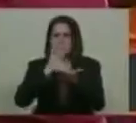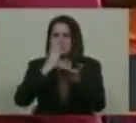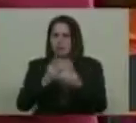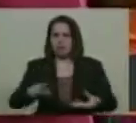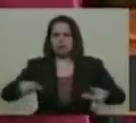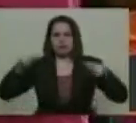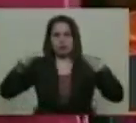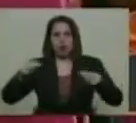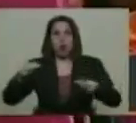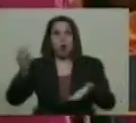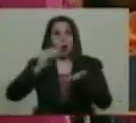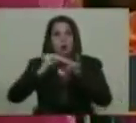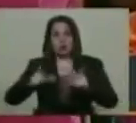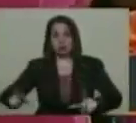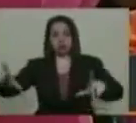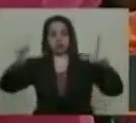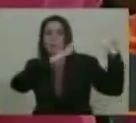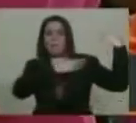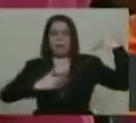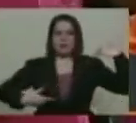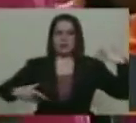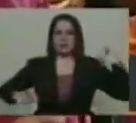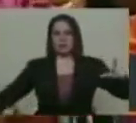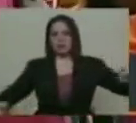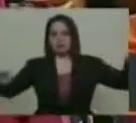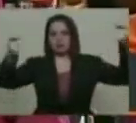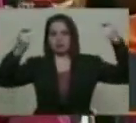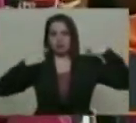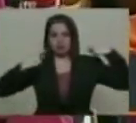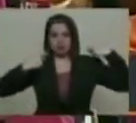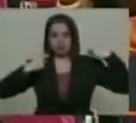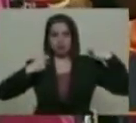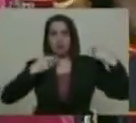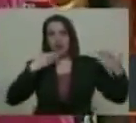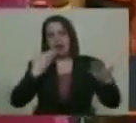presidencia, presidente. Gracias, Cuente camarada. Con ese apoyo. Gracias.